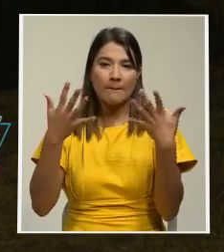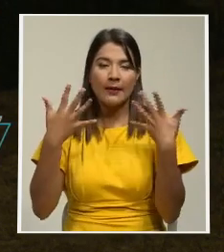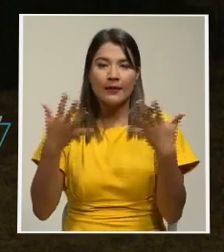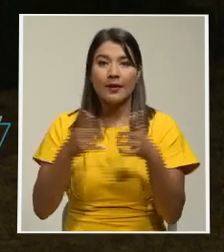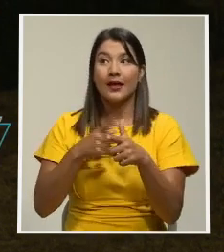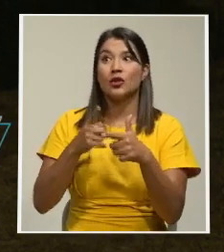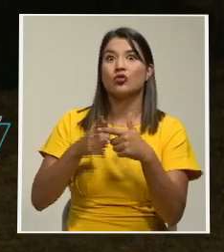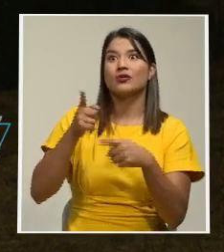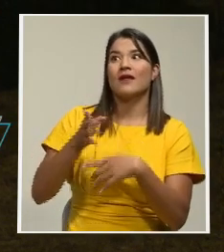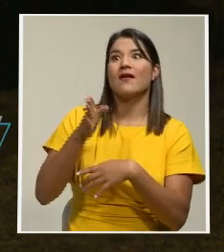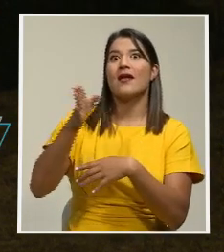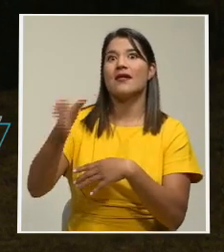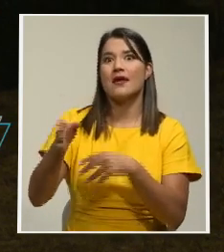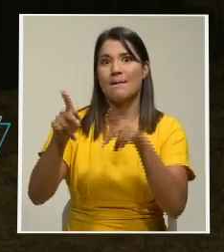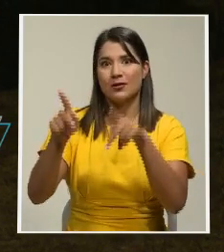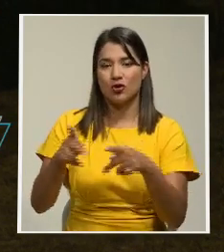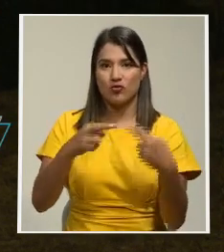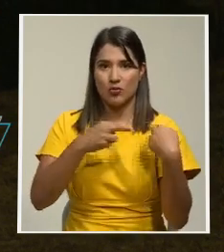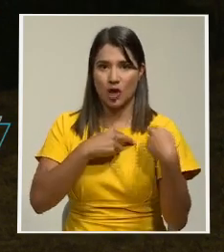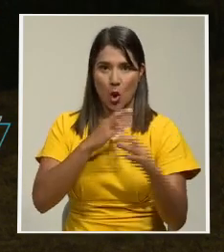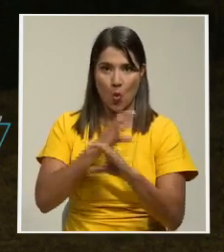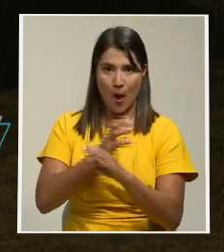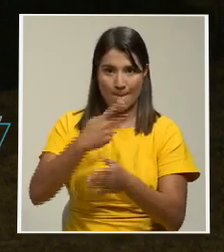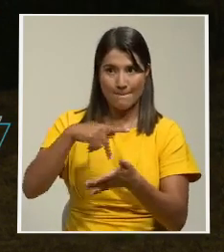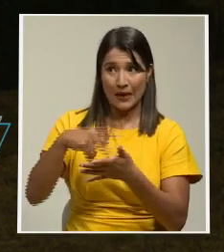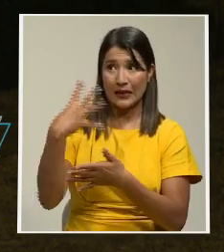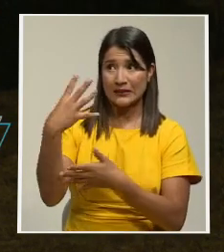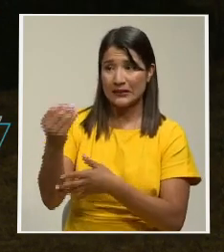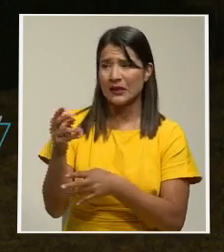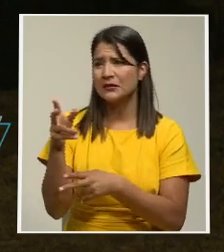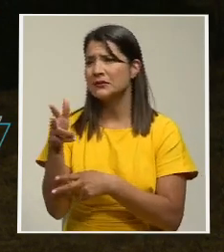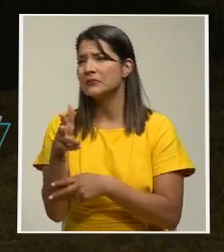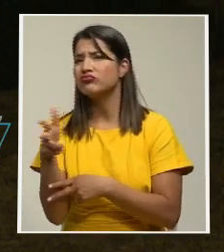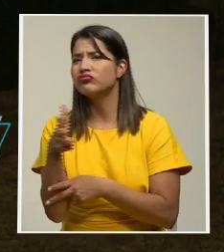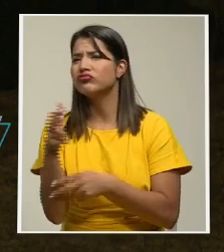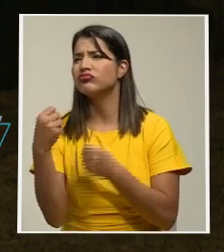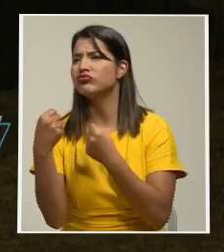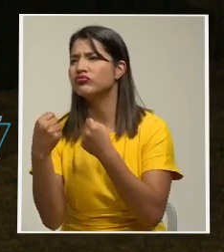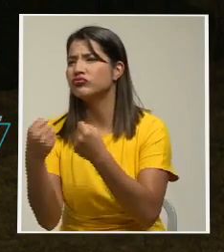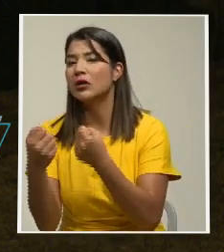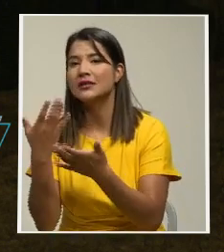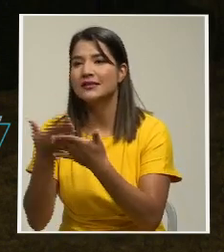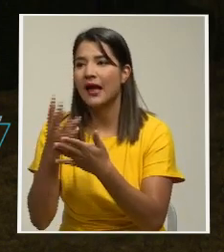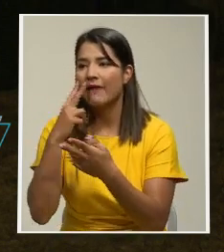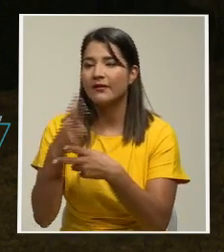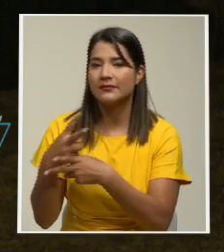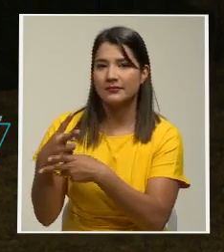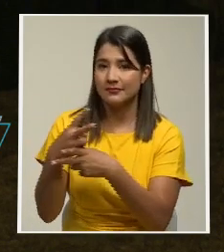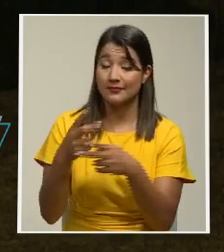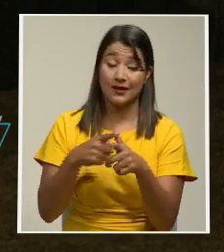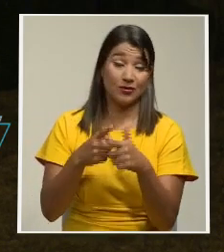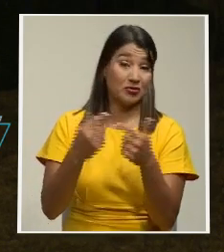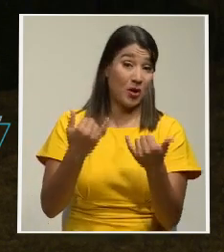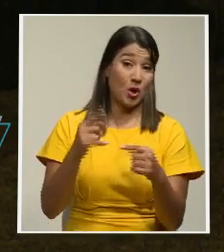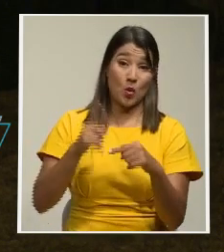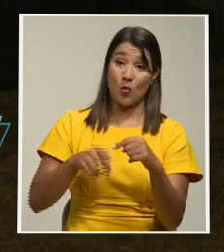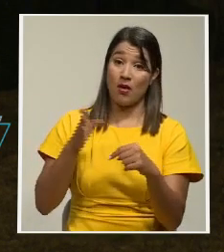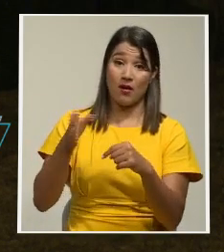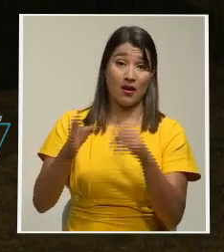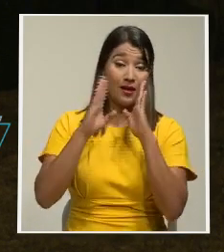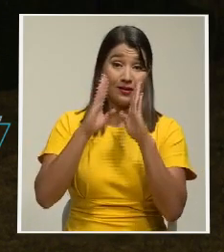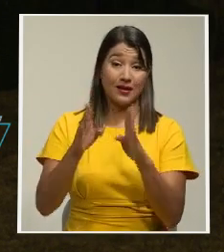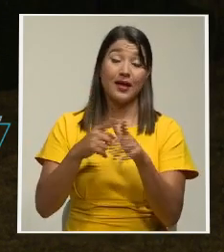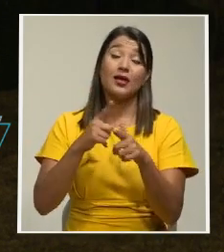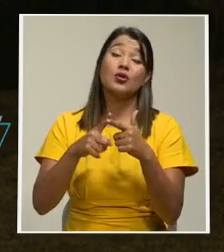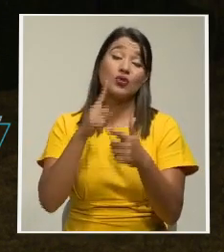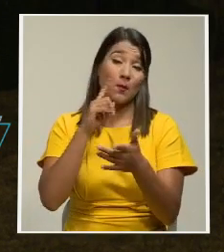los guardaparques del SINAC. A eso muchos ya no están pudiendo llegar, algunas están disminuyendo las atenciones, y es por eso que han